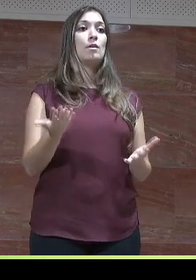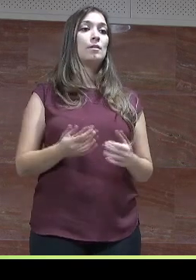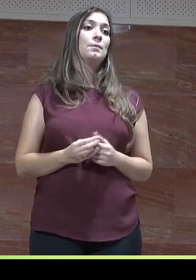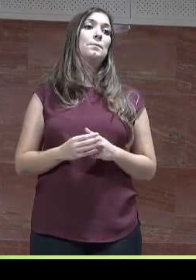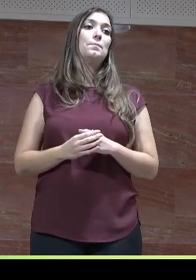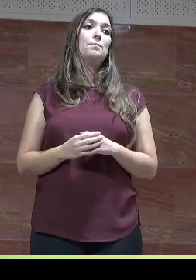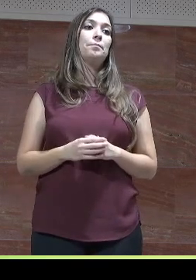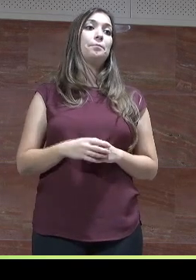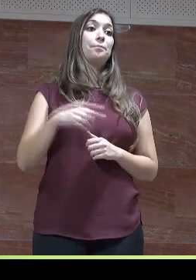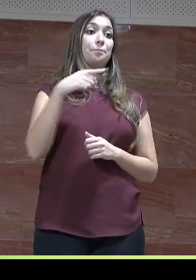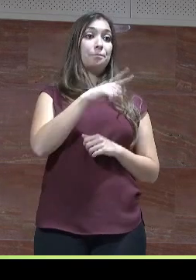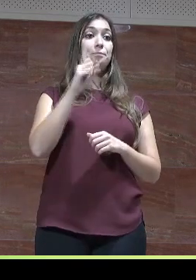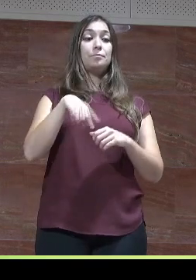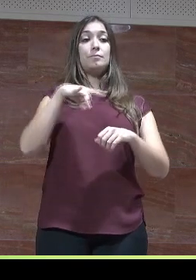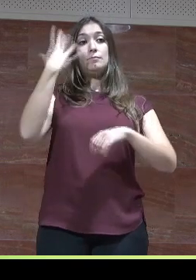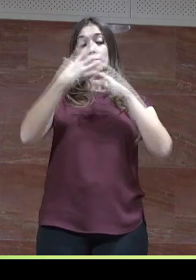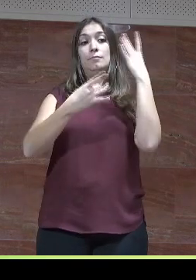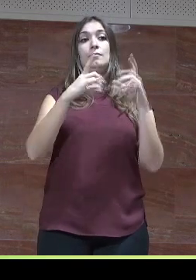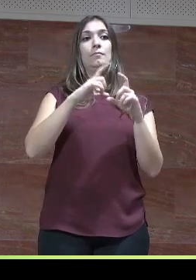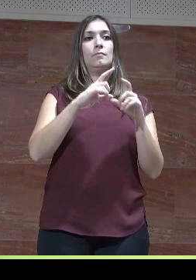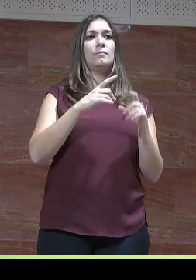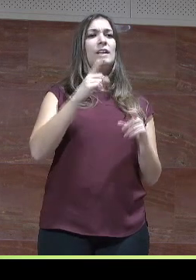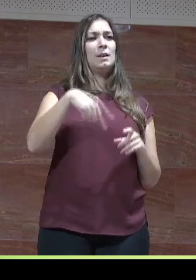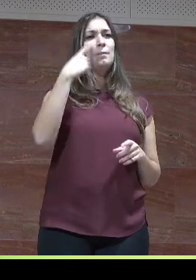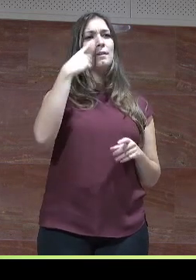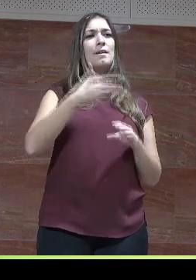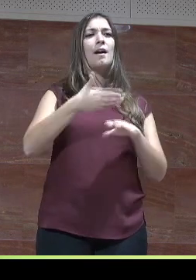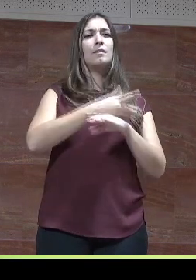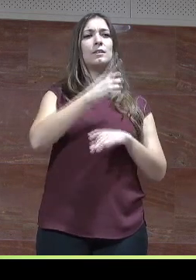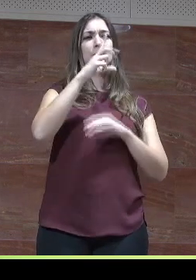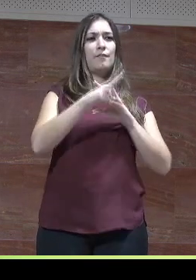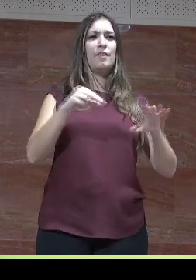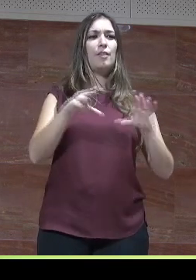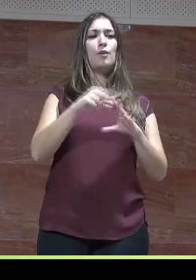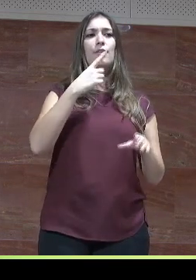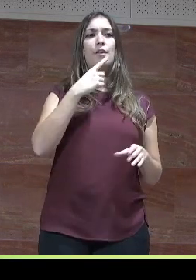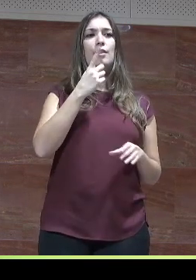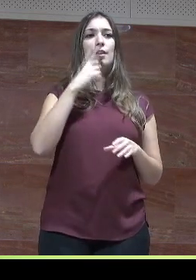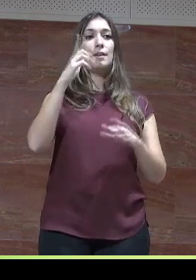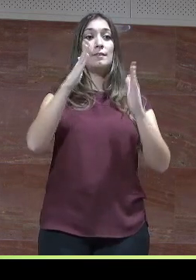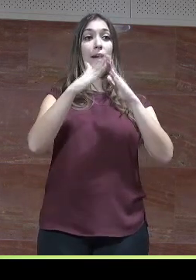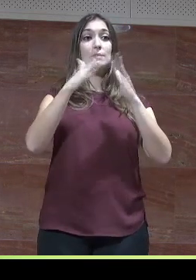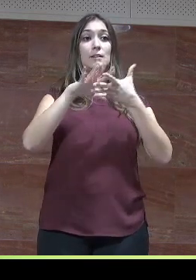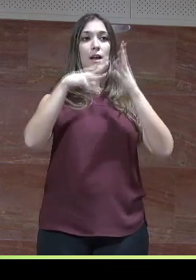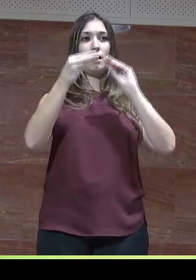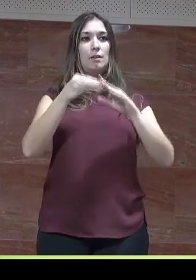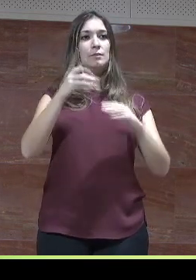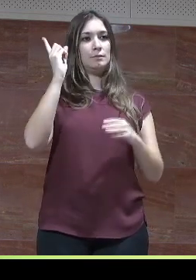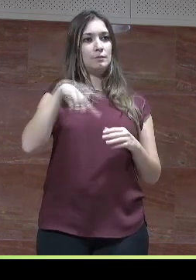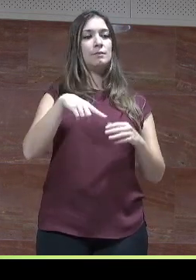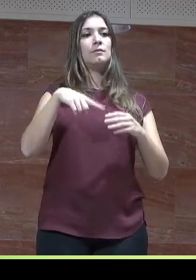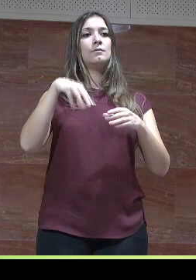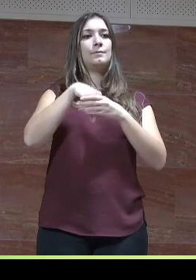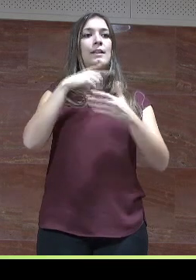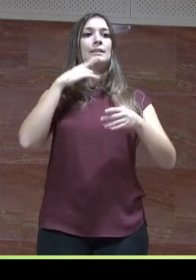Este boom y el desarrollo de iniciativas, he estado viendo también antes un vídeo, iniciativas de domotización de casas, de elementos de